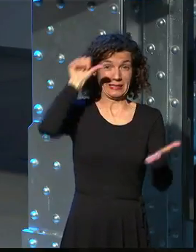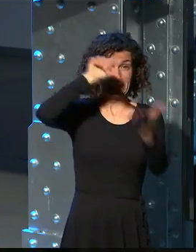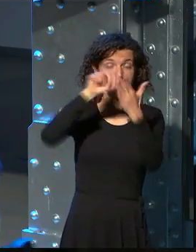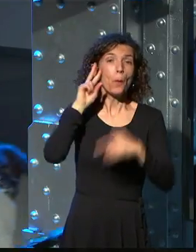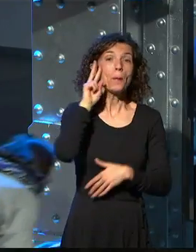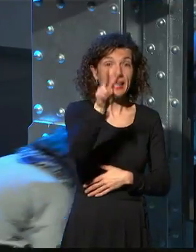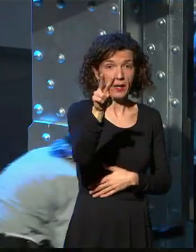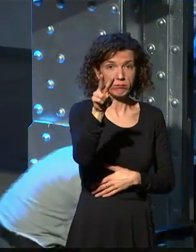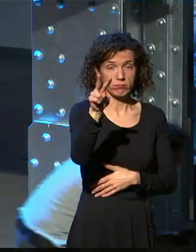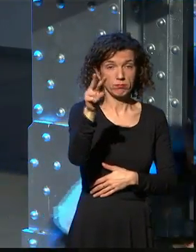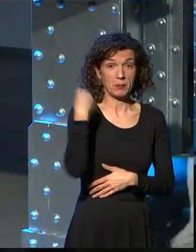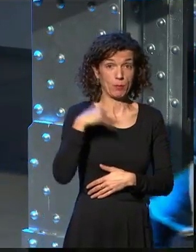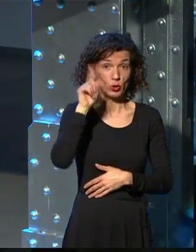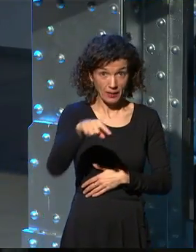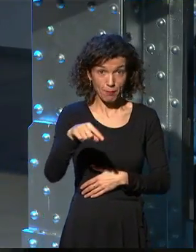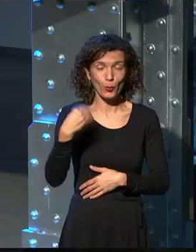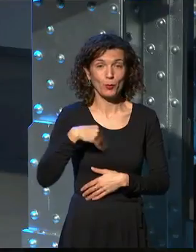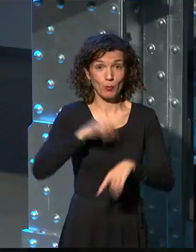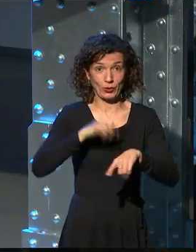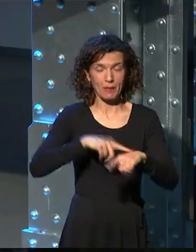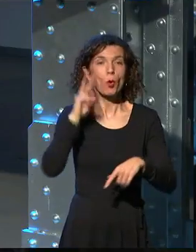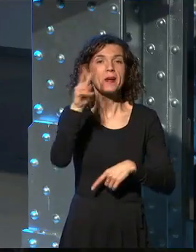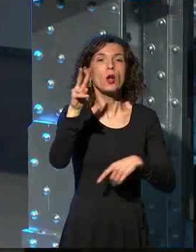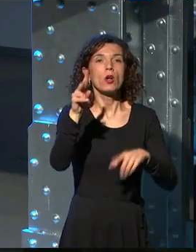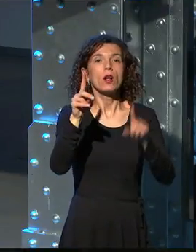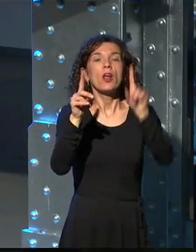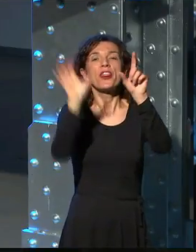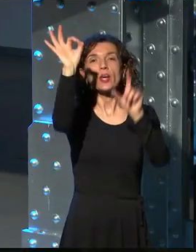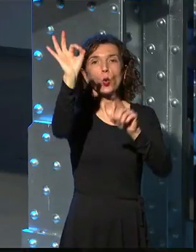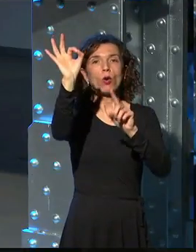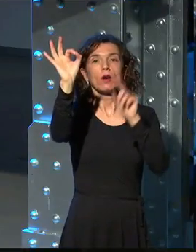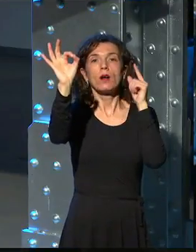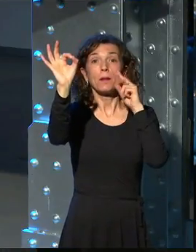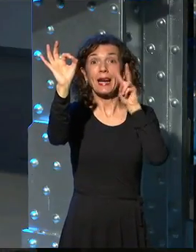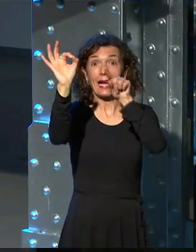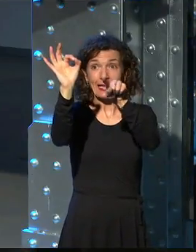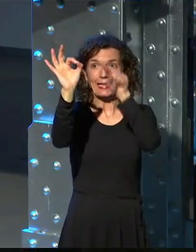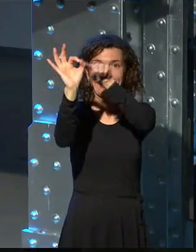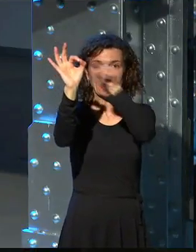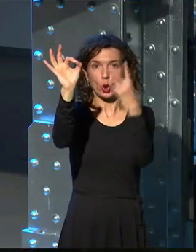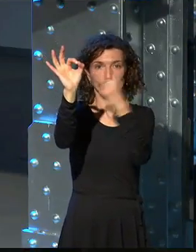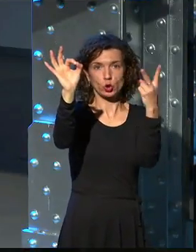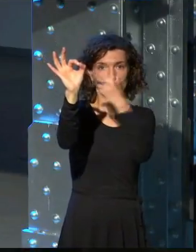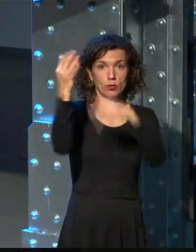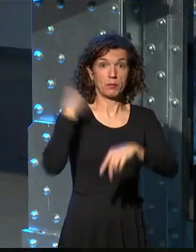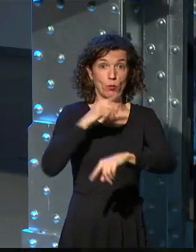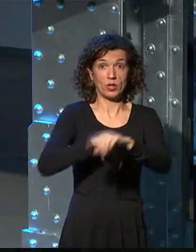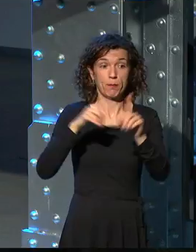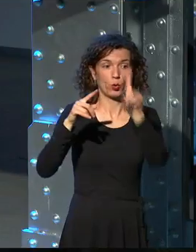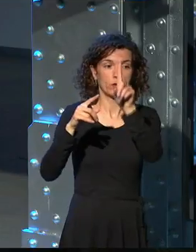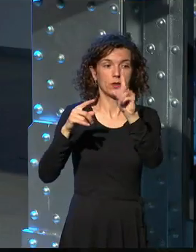y prestéis atención al mismo tiempo al círculo superior derecho y veréis que el círculo superior